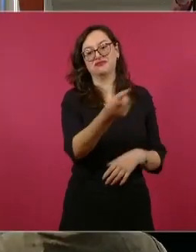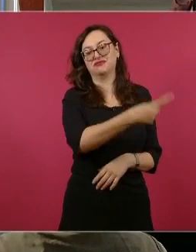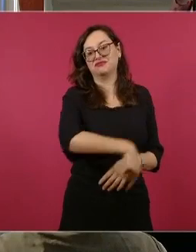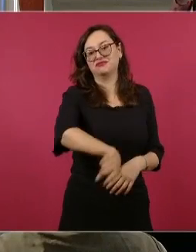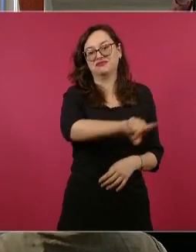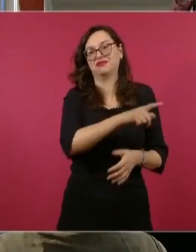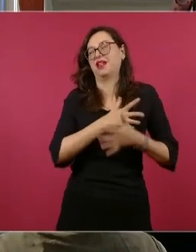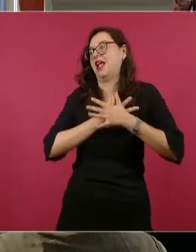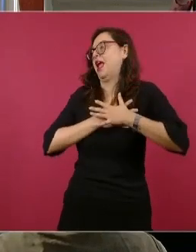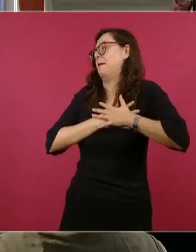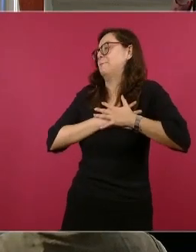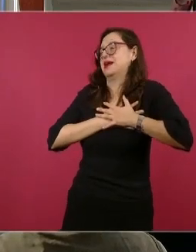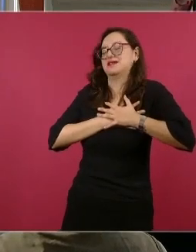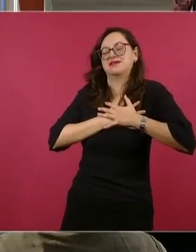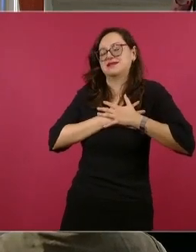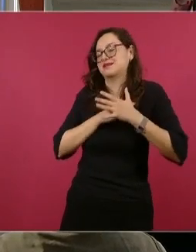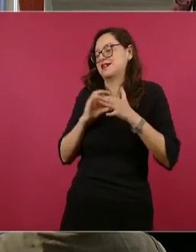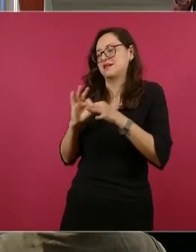ídolo.